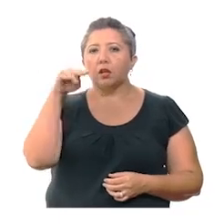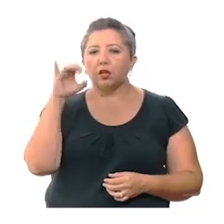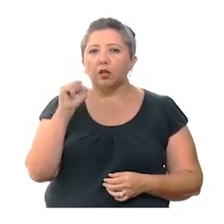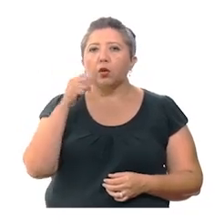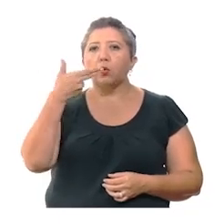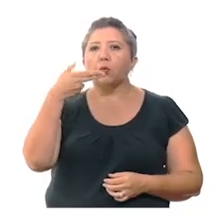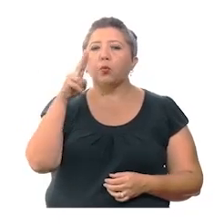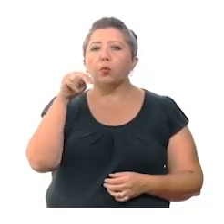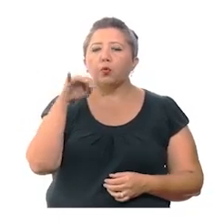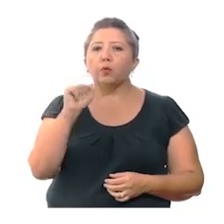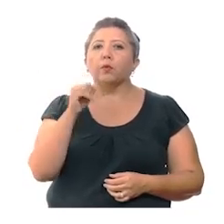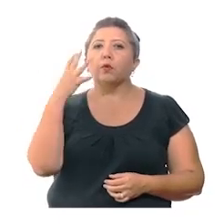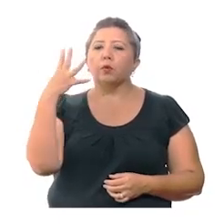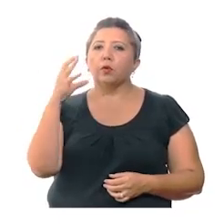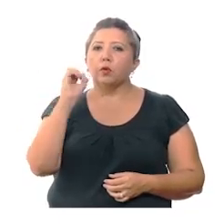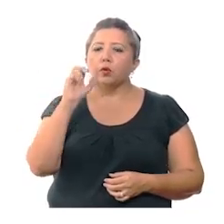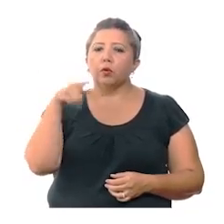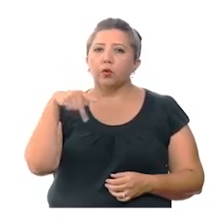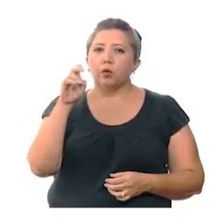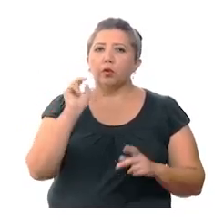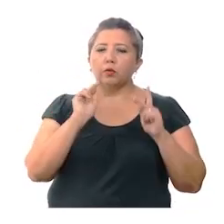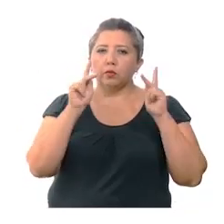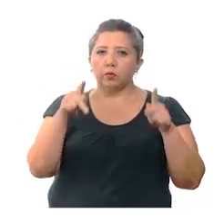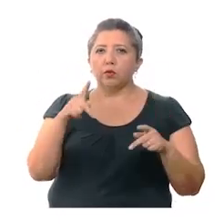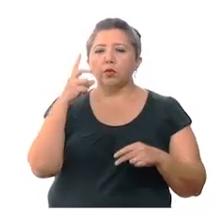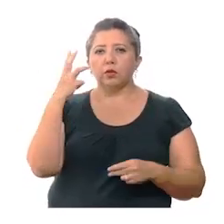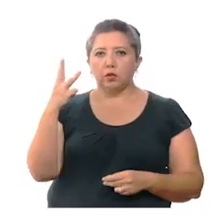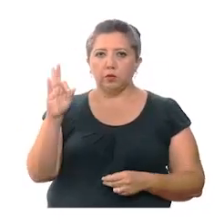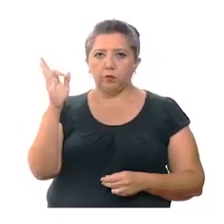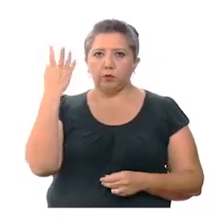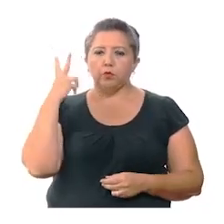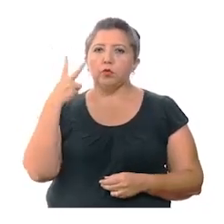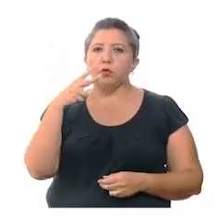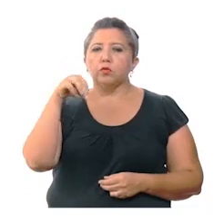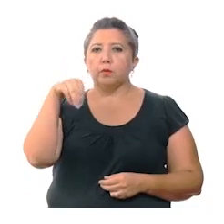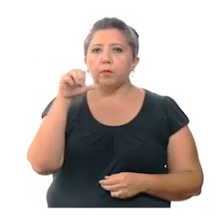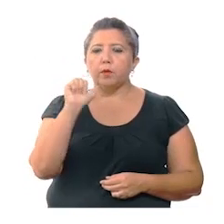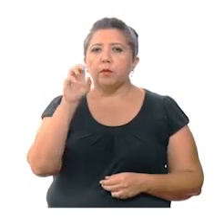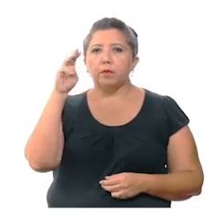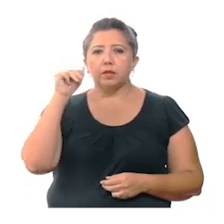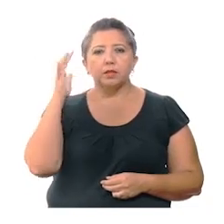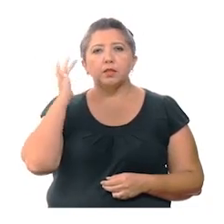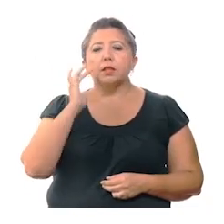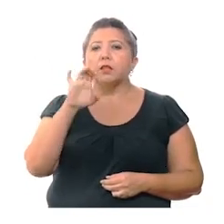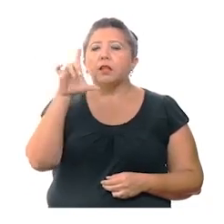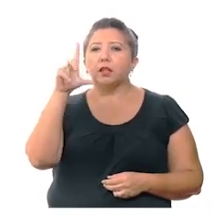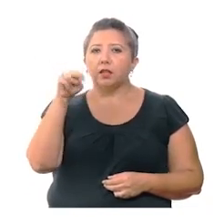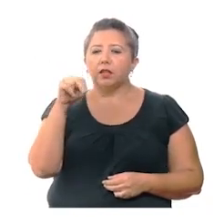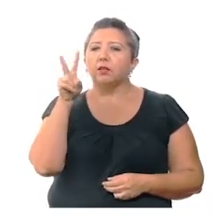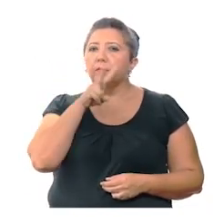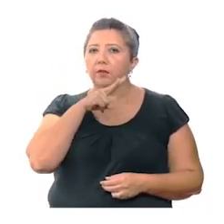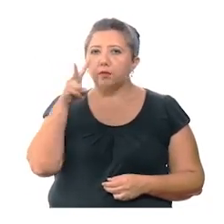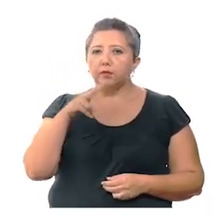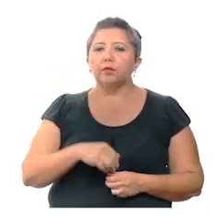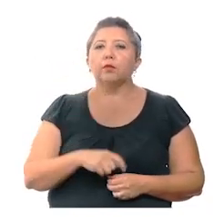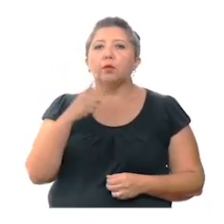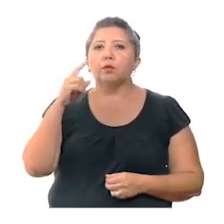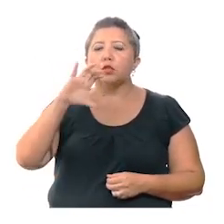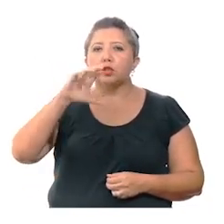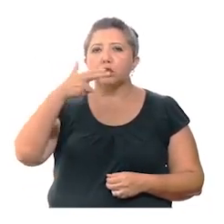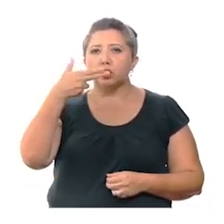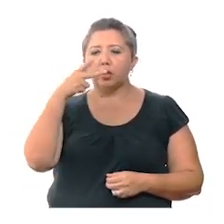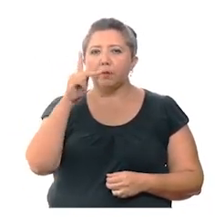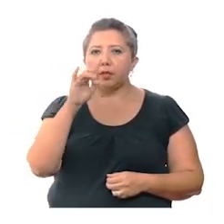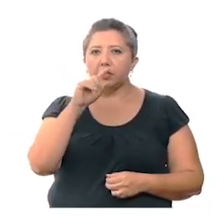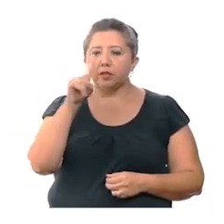y en Junucmá, 4 en Concal y Progreso, 3 foráneos, 2 en Mama, Motul, Santa Elena, Tixcocop y Valladolid, y 1 en